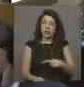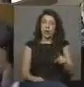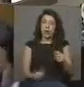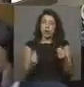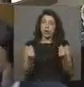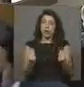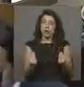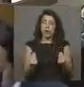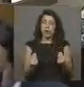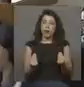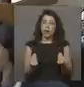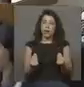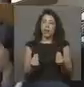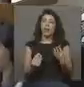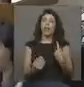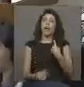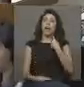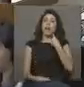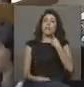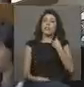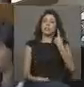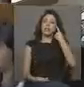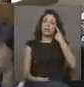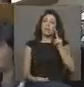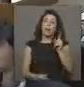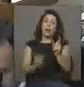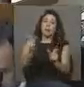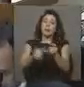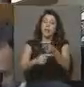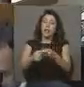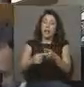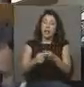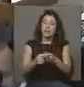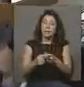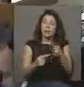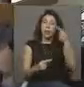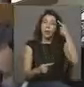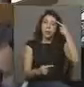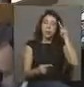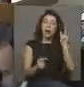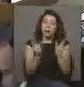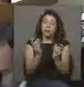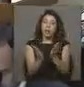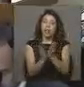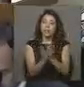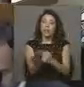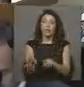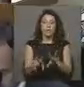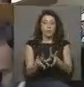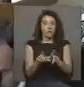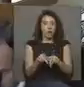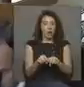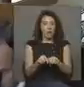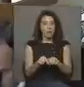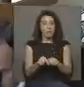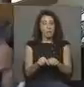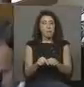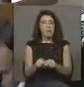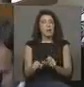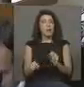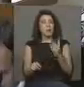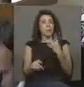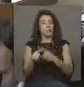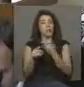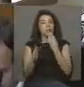indebidas, inoportunas y perjudiciales para la clase media, para los estudiantes y sus familias, tanto en lo secundario como en la